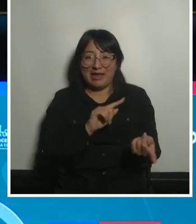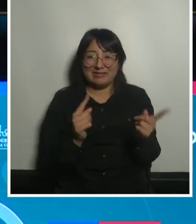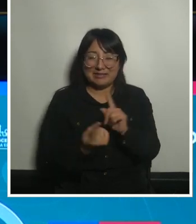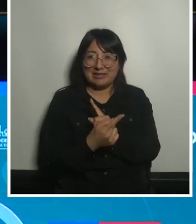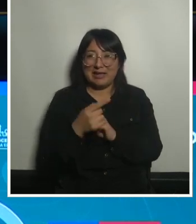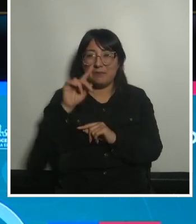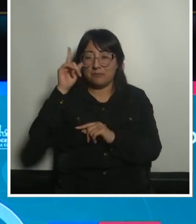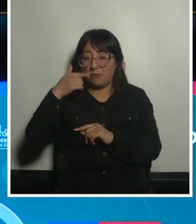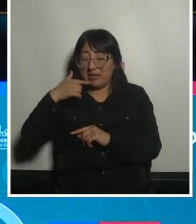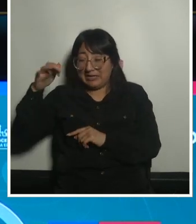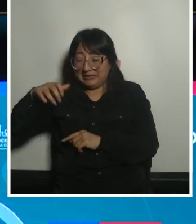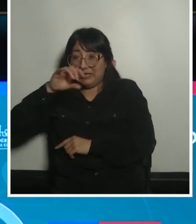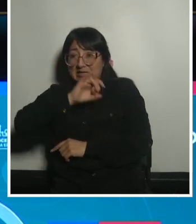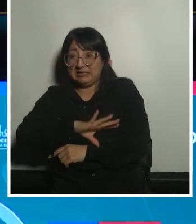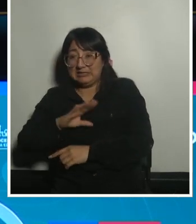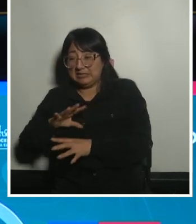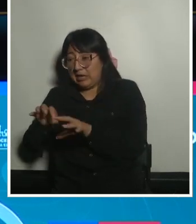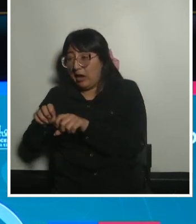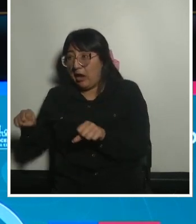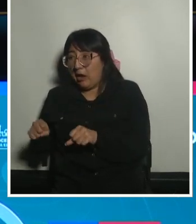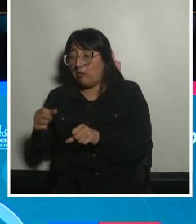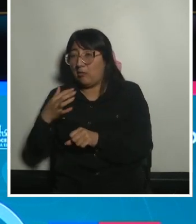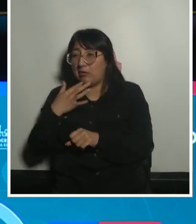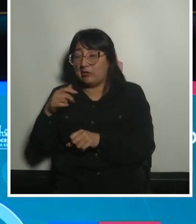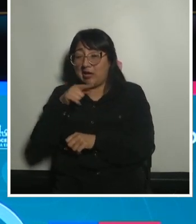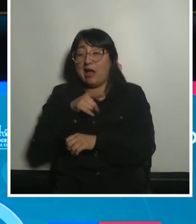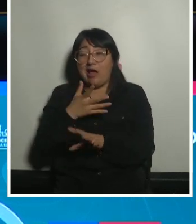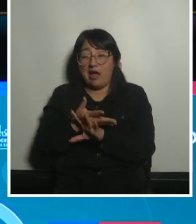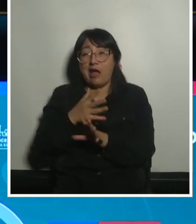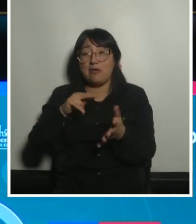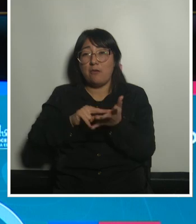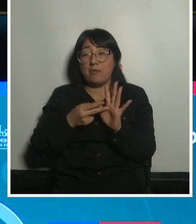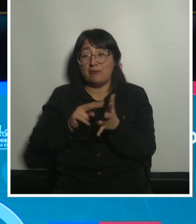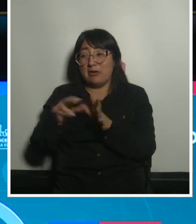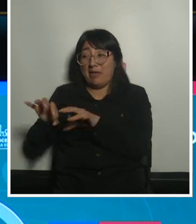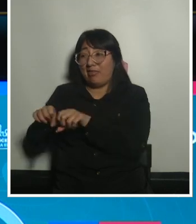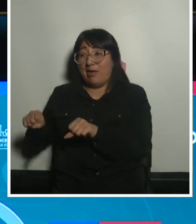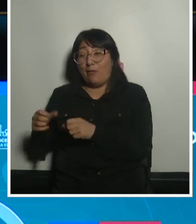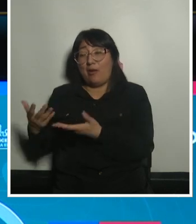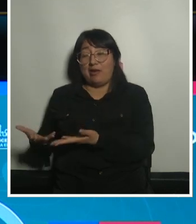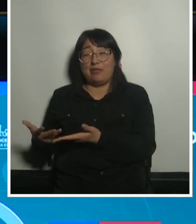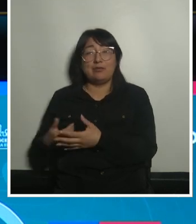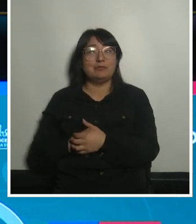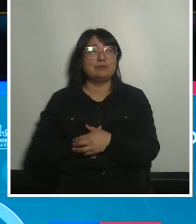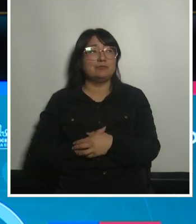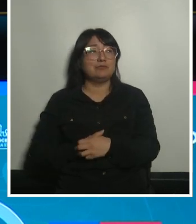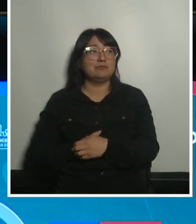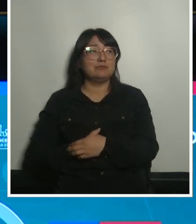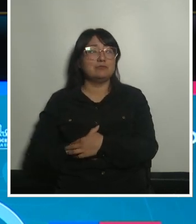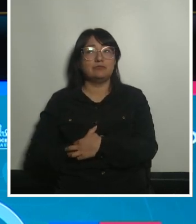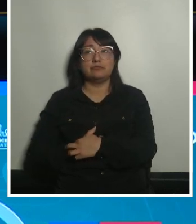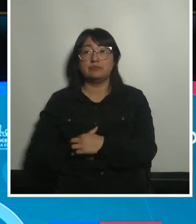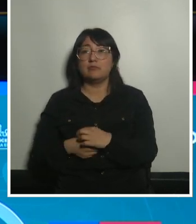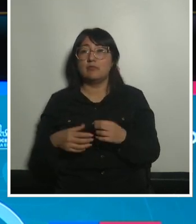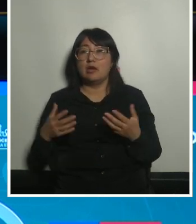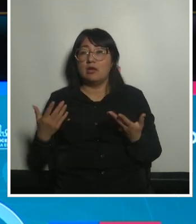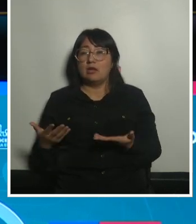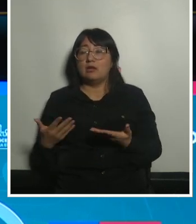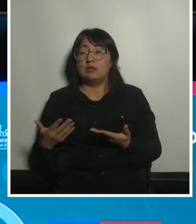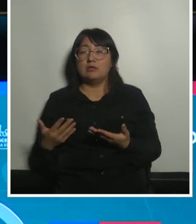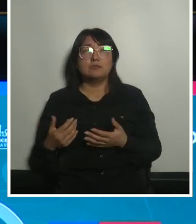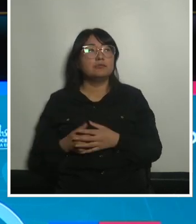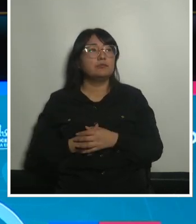de acuerdo en Chile qué es zona costera, que ahí tenemos un problema, ¿cierto?, de consenso, y llegamos entonces a